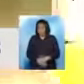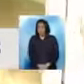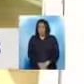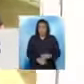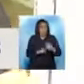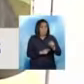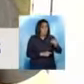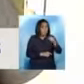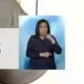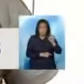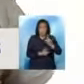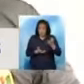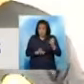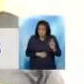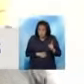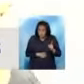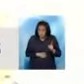pero no quiere salir.